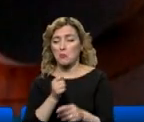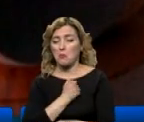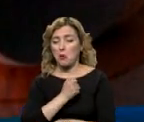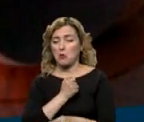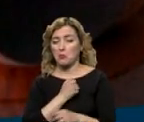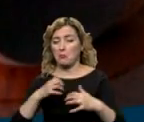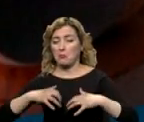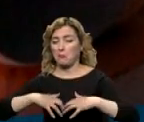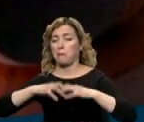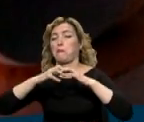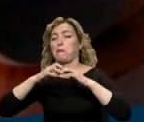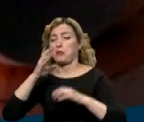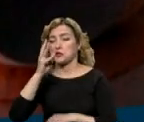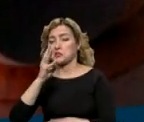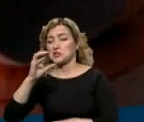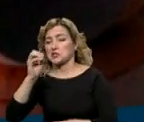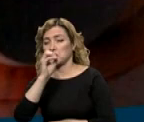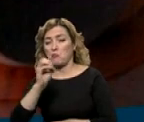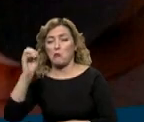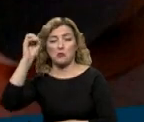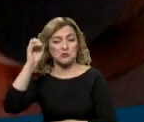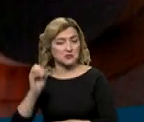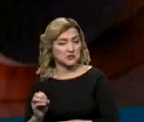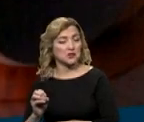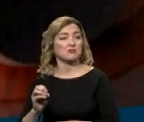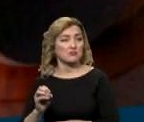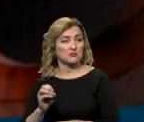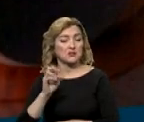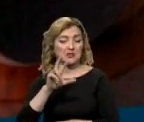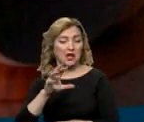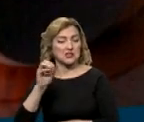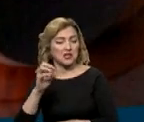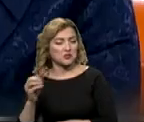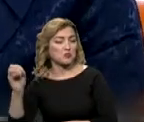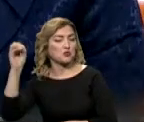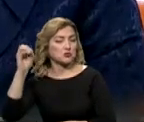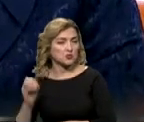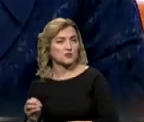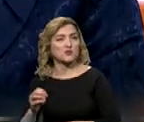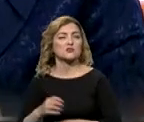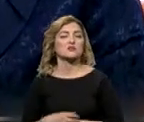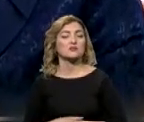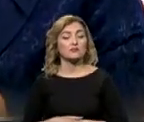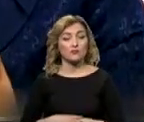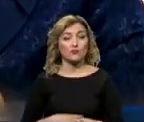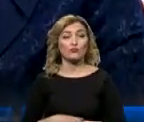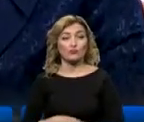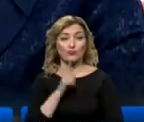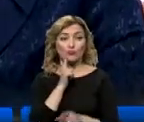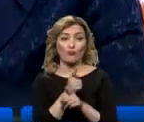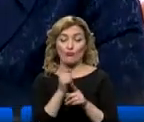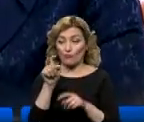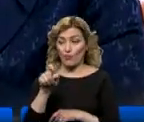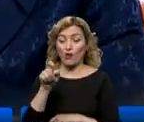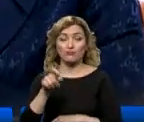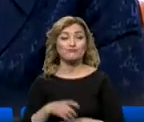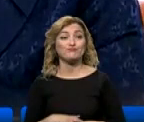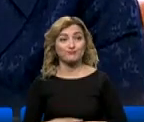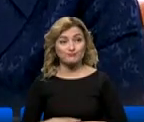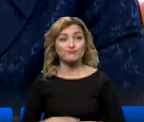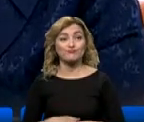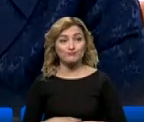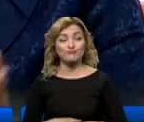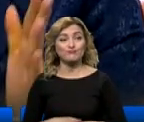sus patrimonios en un 60% y hasta en un 300%. Por eso era necesario